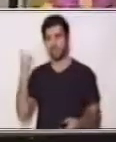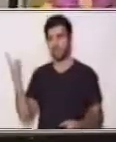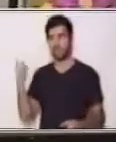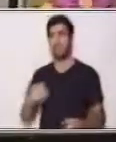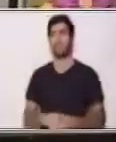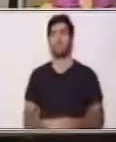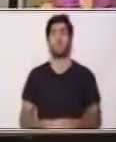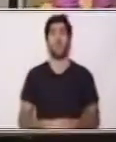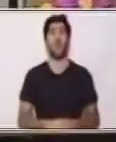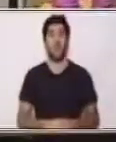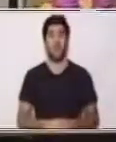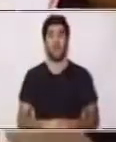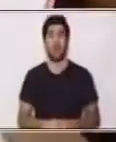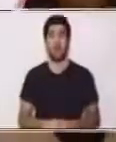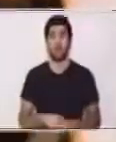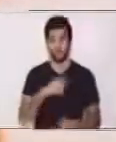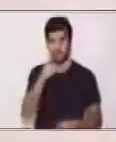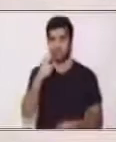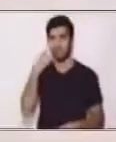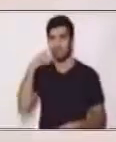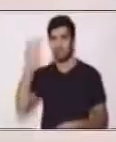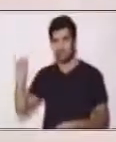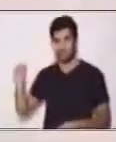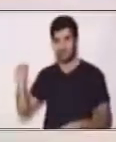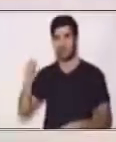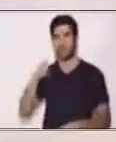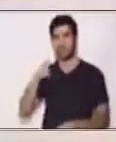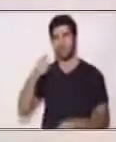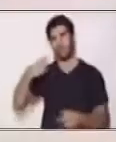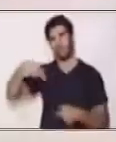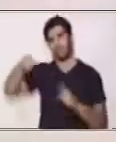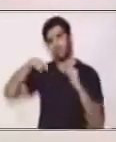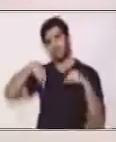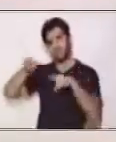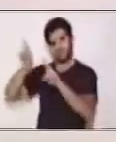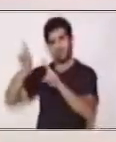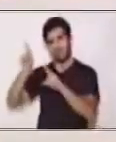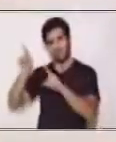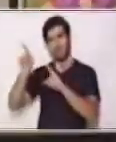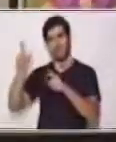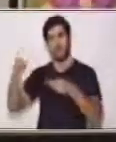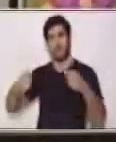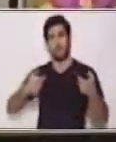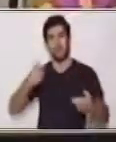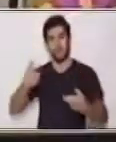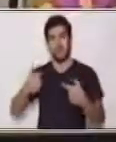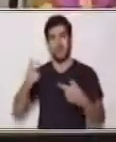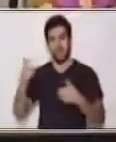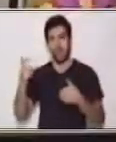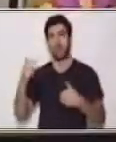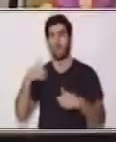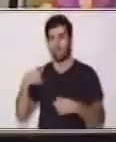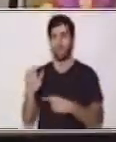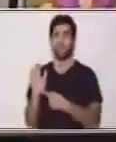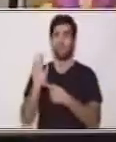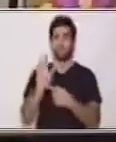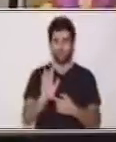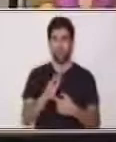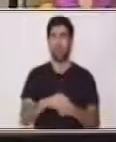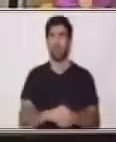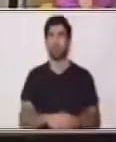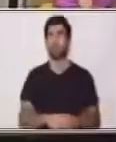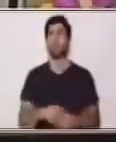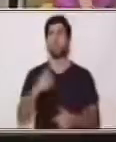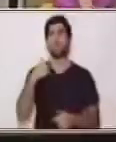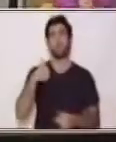¿Sí? ¿Has notado? Muy bien. Entonces aquí te traigo una ilustración. Fíjate que el día de